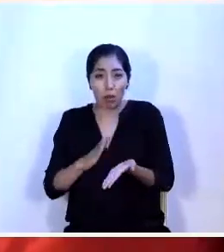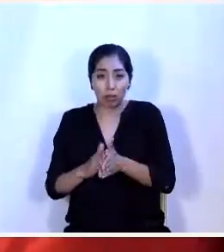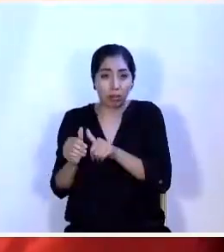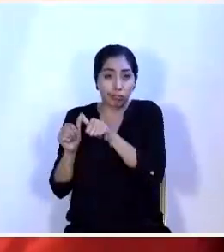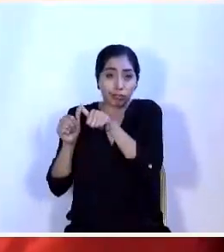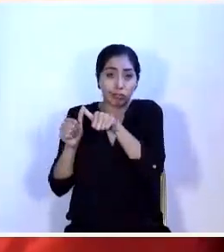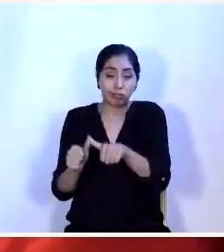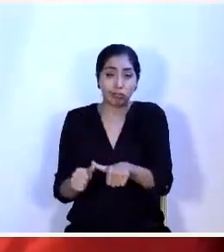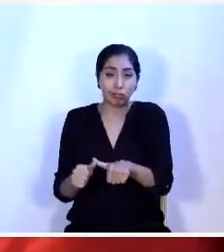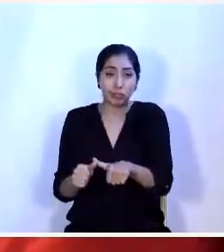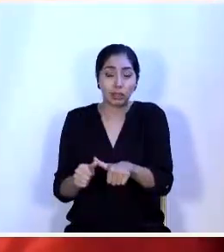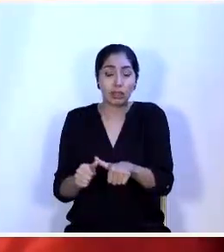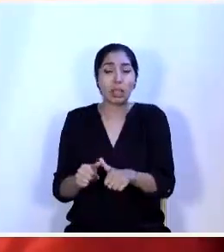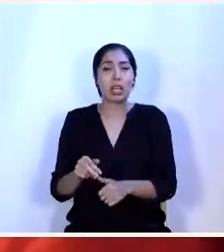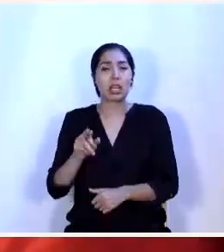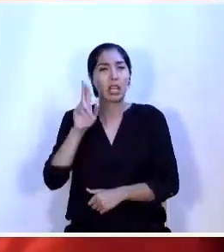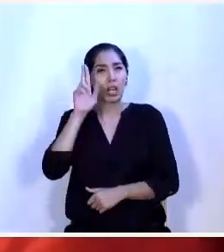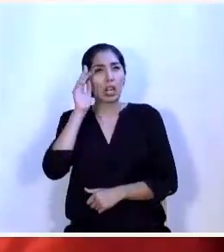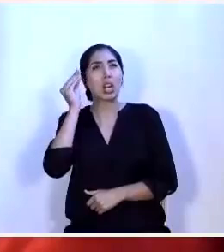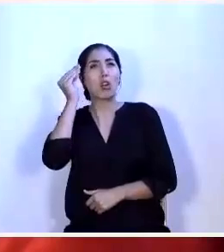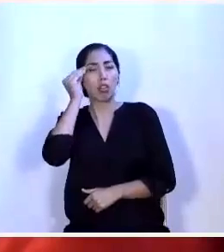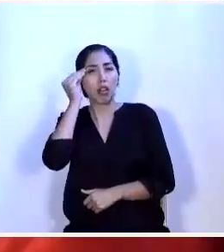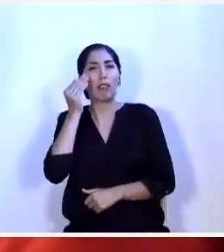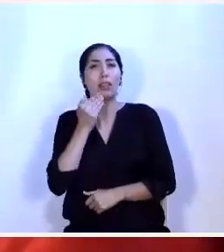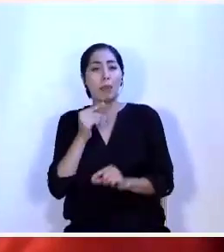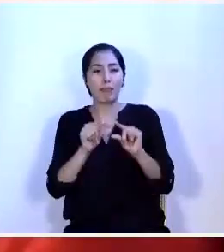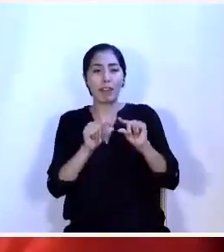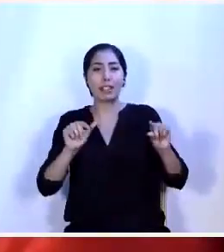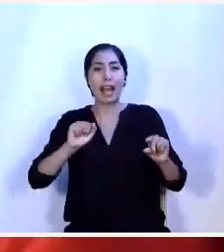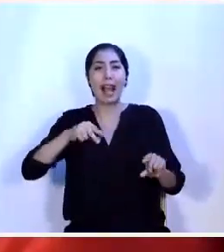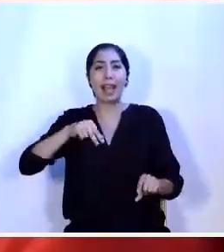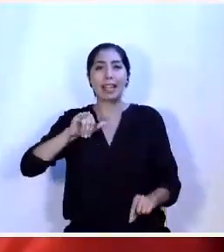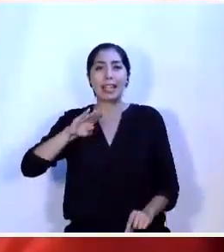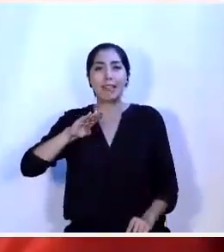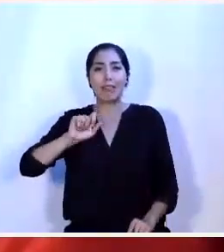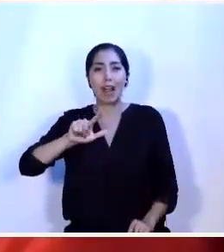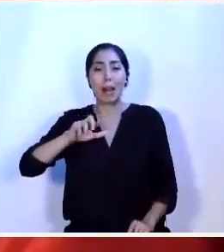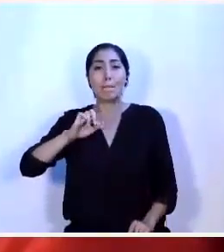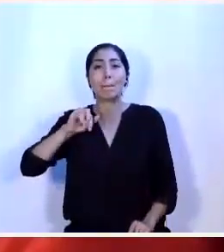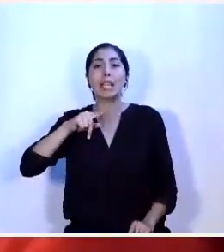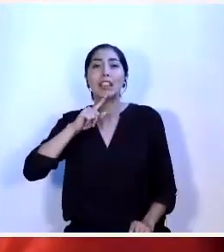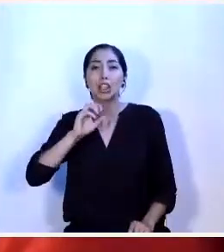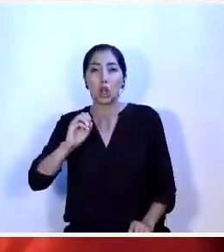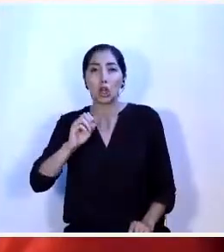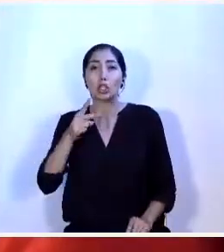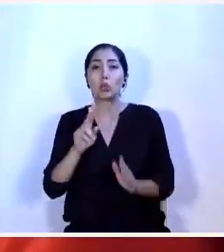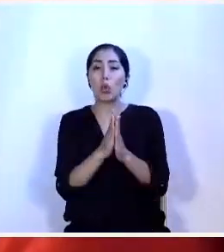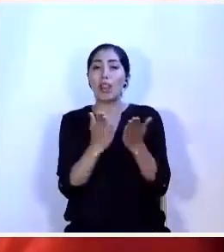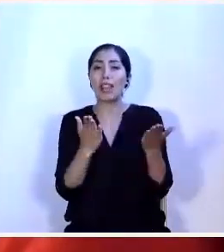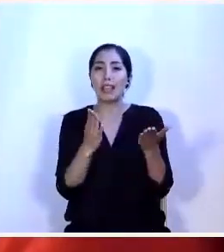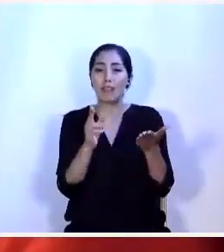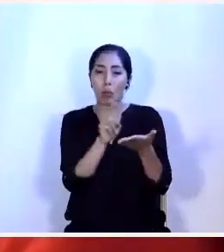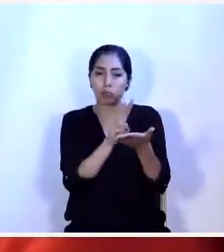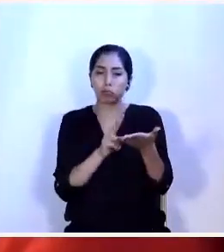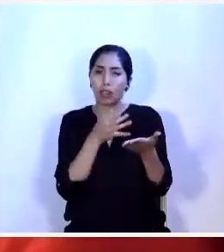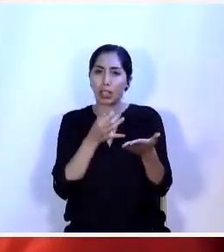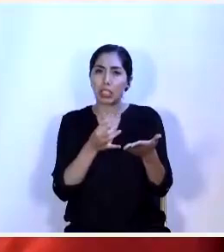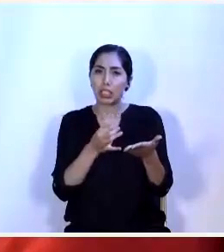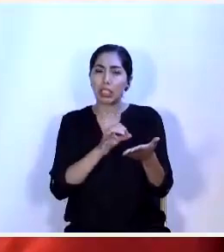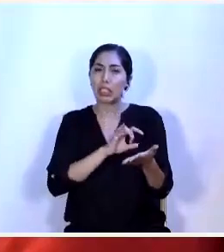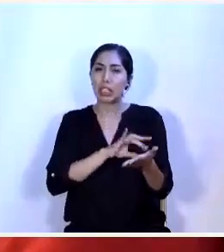Y entonces recordaba una frase de Aníbal Pinto Santa Cruz, de su libro Chile, un caso de desarrollo frustrado, que es